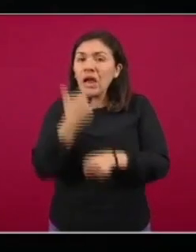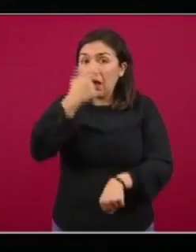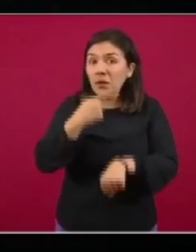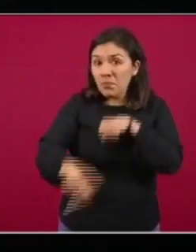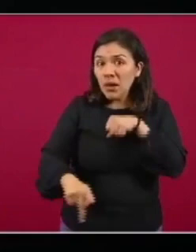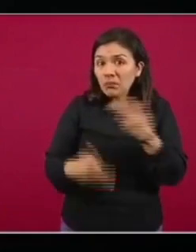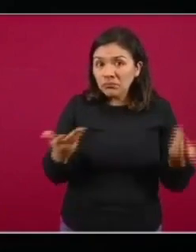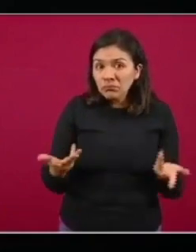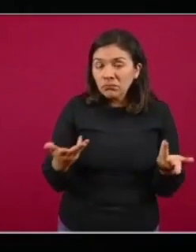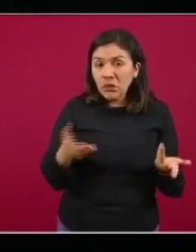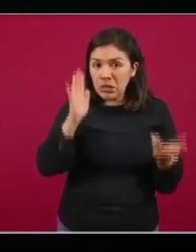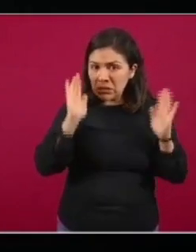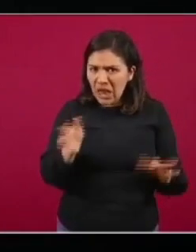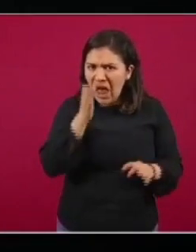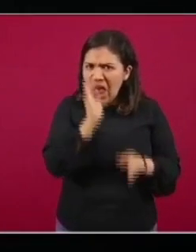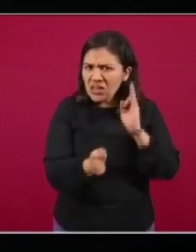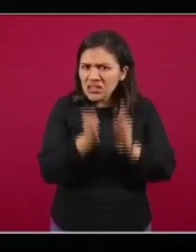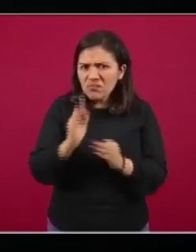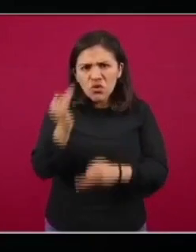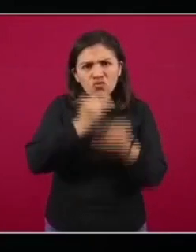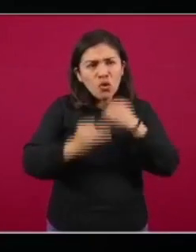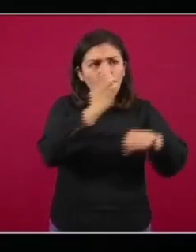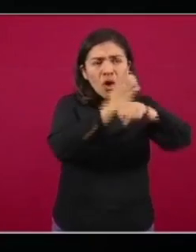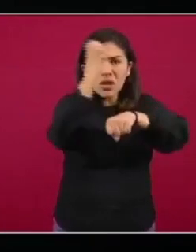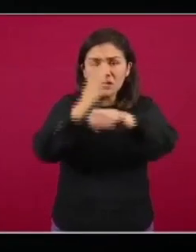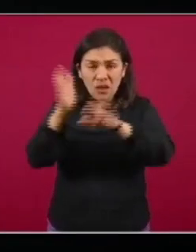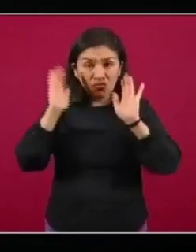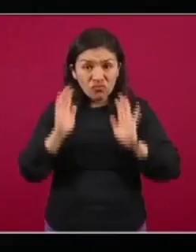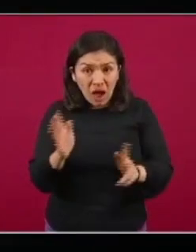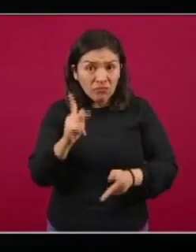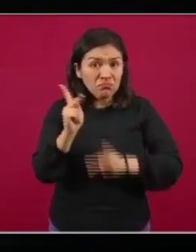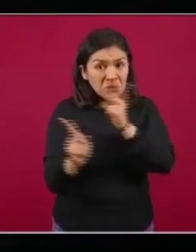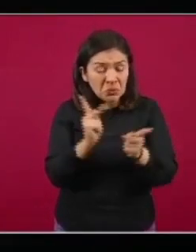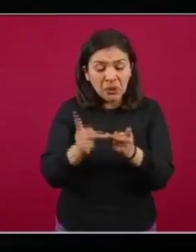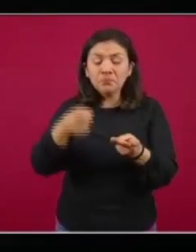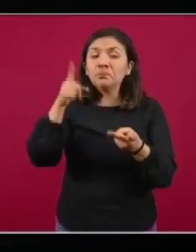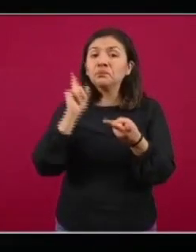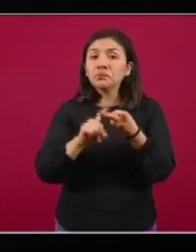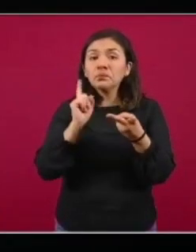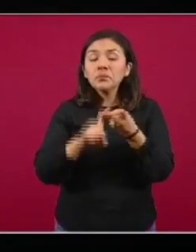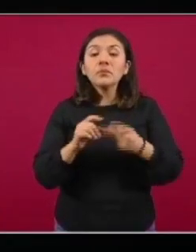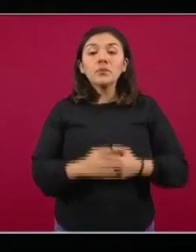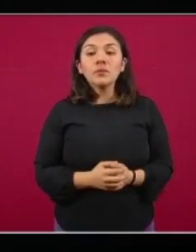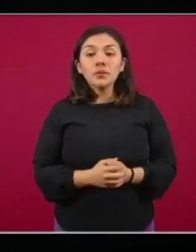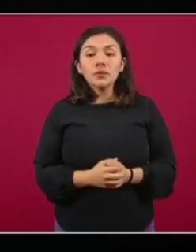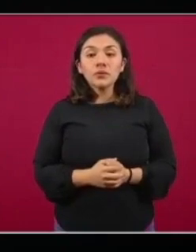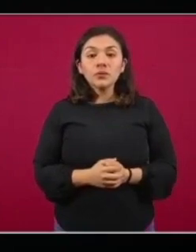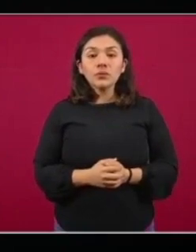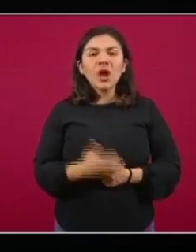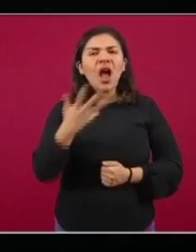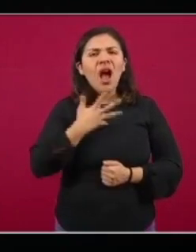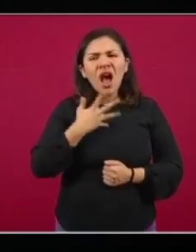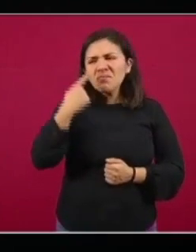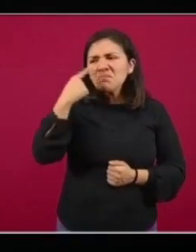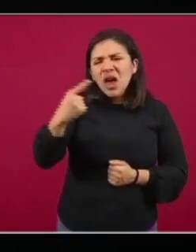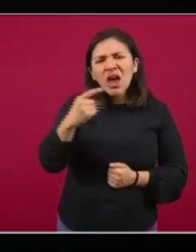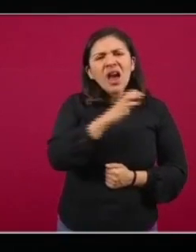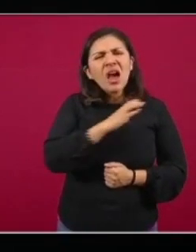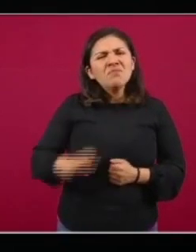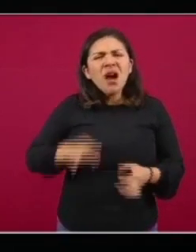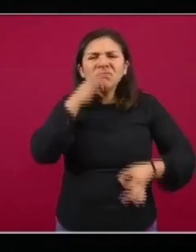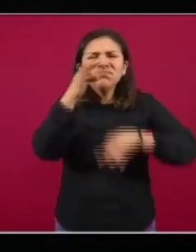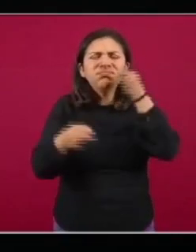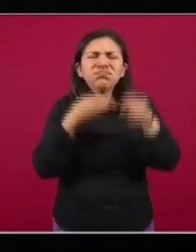y si ha sido aceptado por todos los estados. Y la segunda pregunta, porque hay una campaña de fake